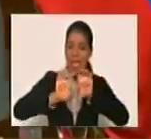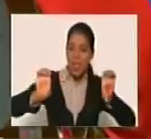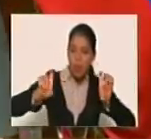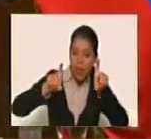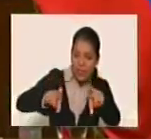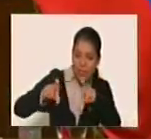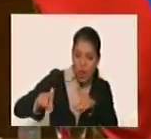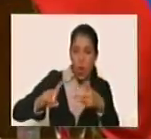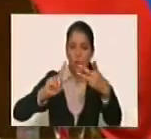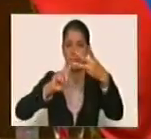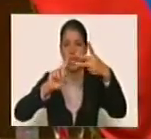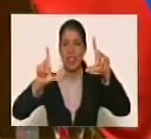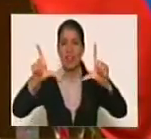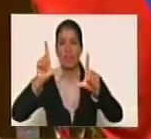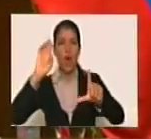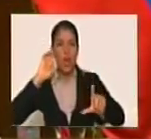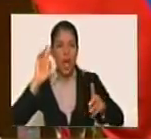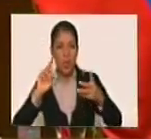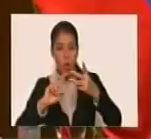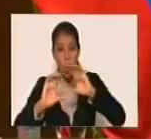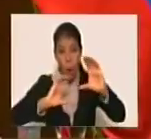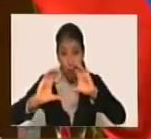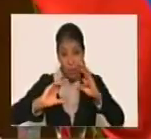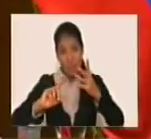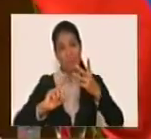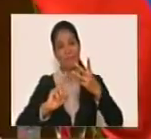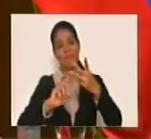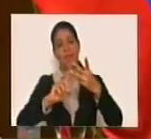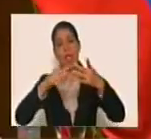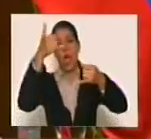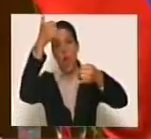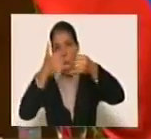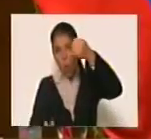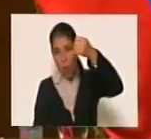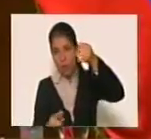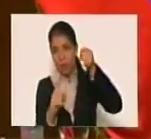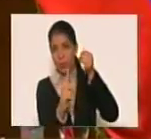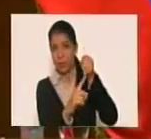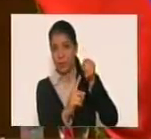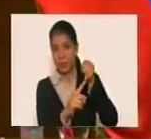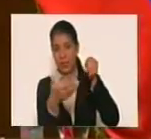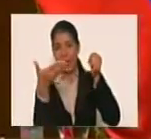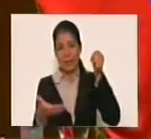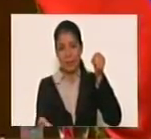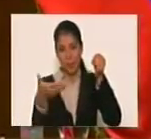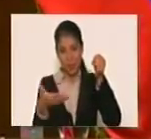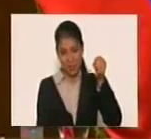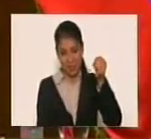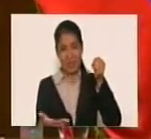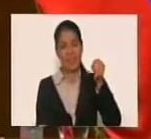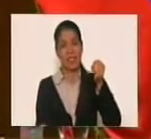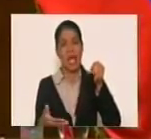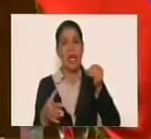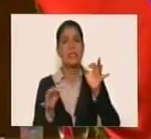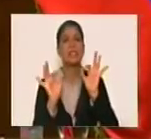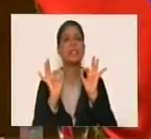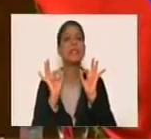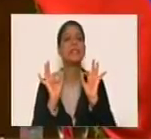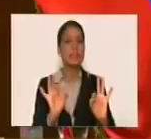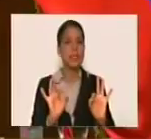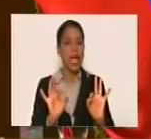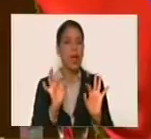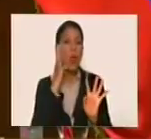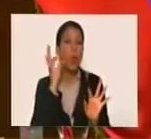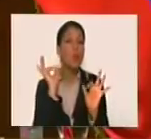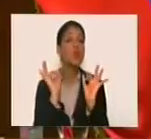y por último, y no lo menos importante, pero sí se trató con mucha delicadeza, sí